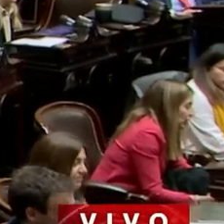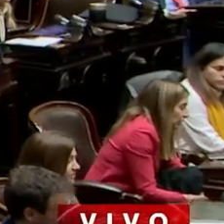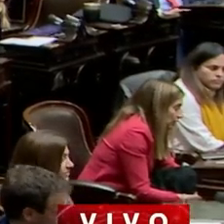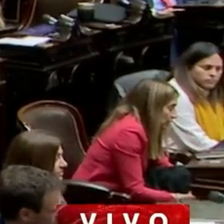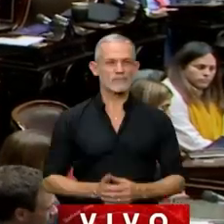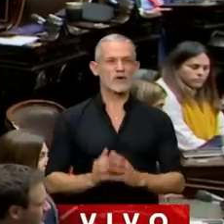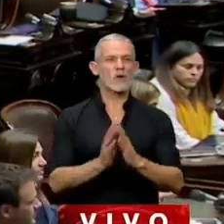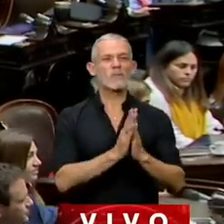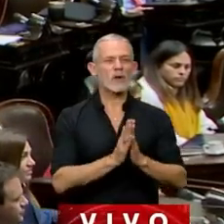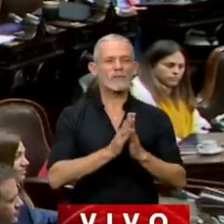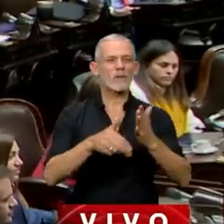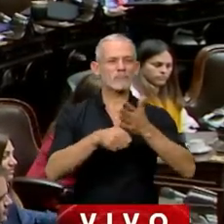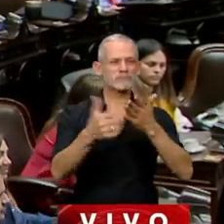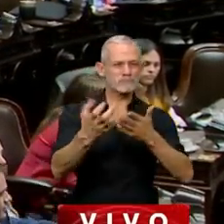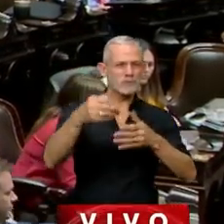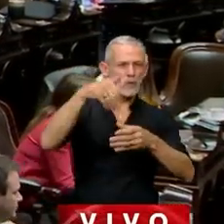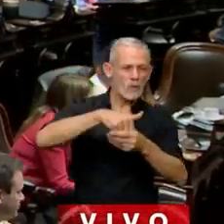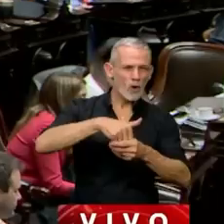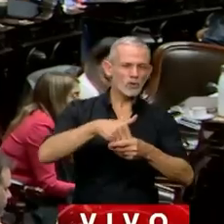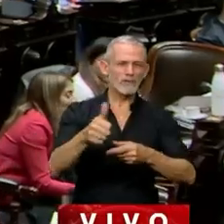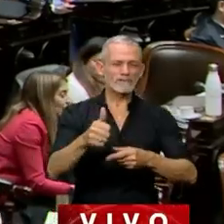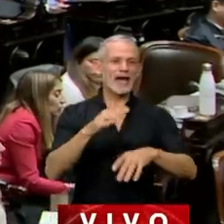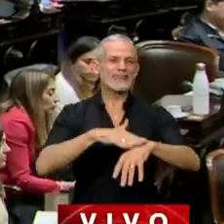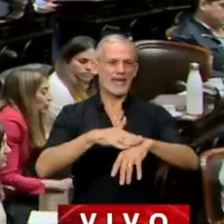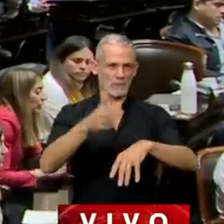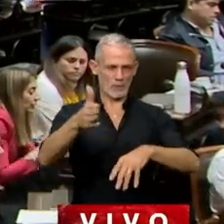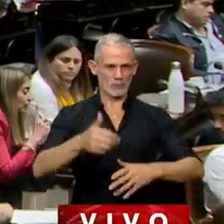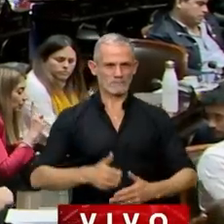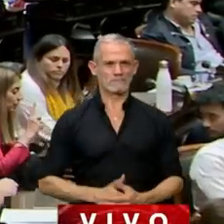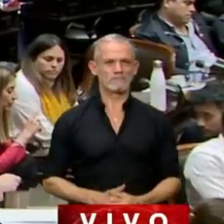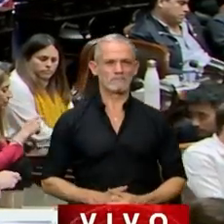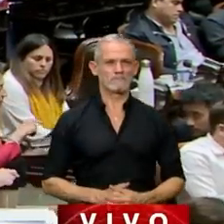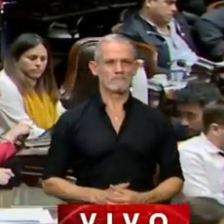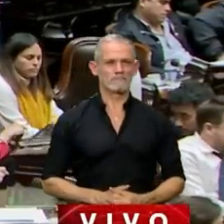Sírvanse marcar su voto tiempo.